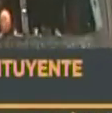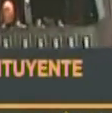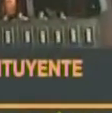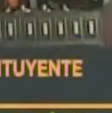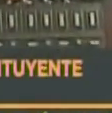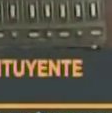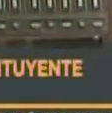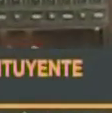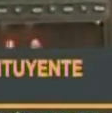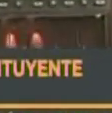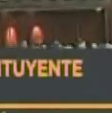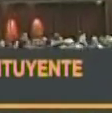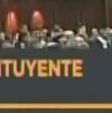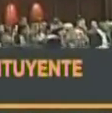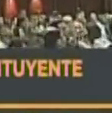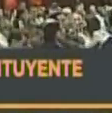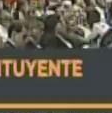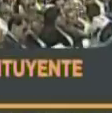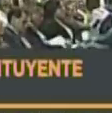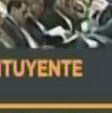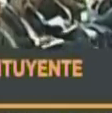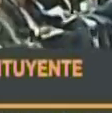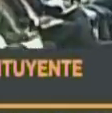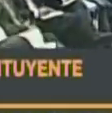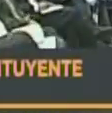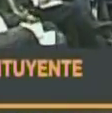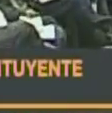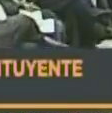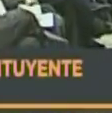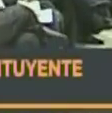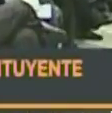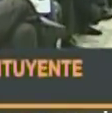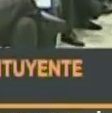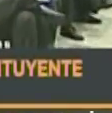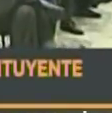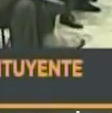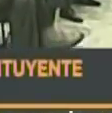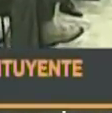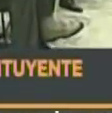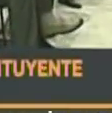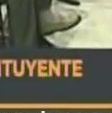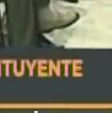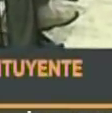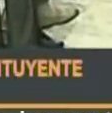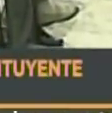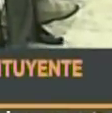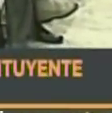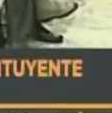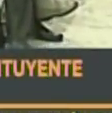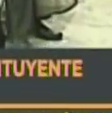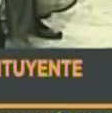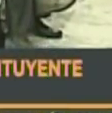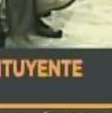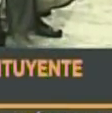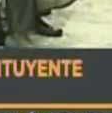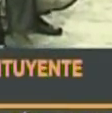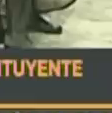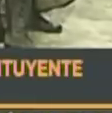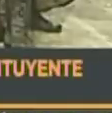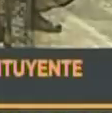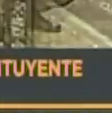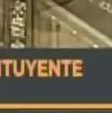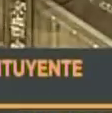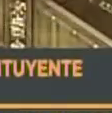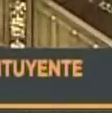El cacao se nos va por ahí en los barcos, y ¿quién le llega esa divisa? ¿Por qué esa divisa no le puede llegar a Agrosur? El